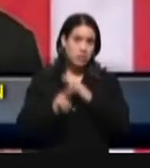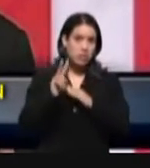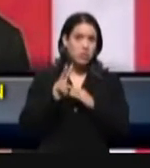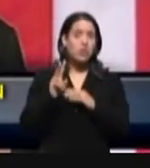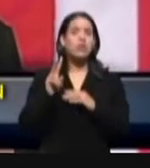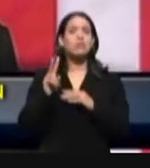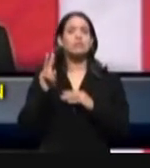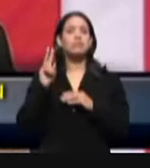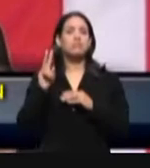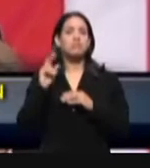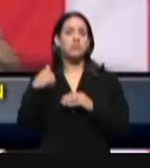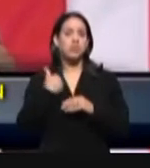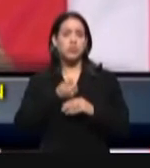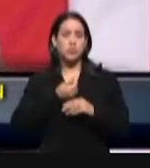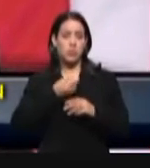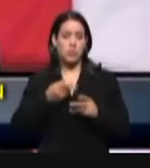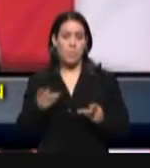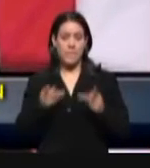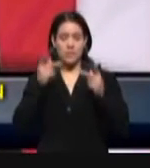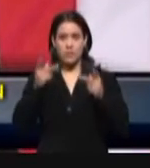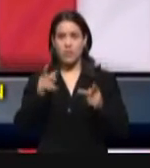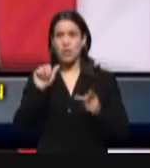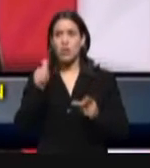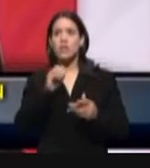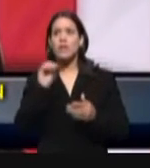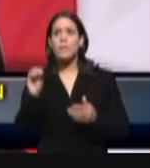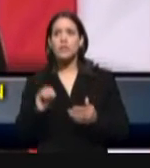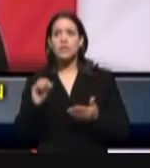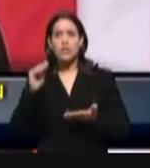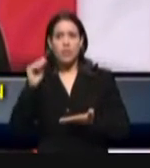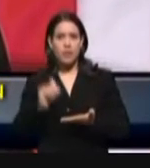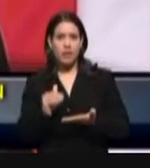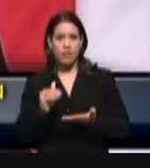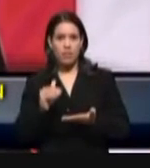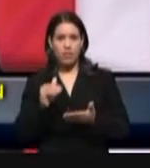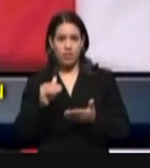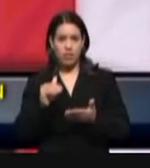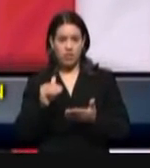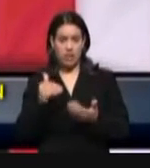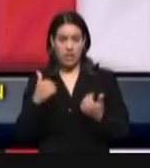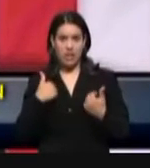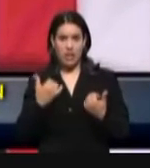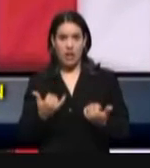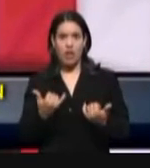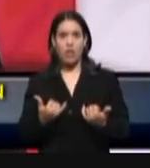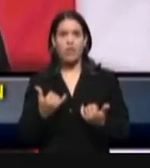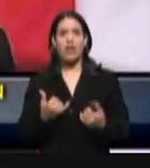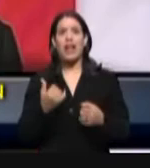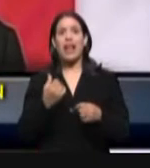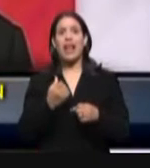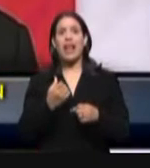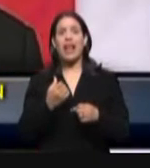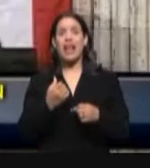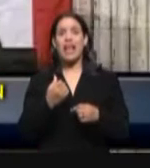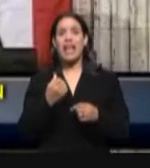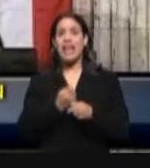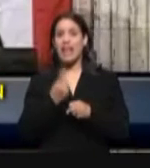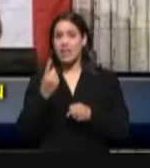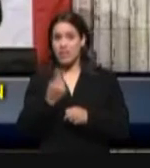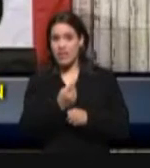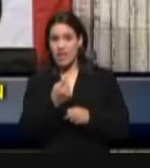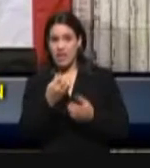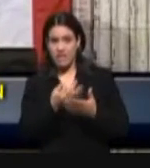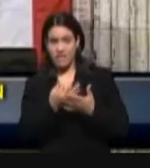aún presentando un presupuesto 10% menor que el vigente, todavía el año fiscal que viene tendremos una discrepancia entre recaudos y